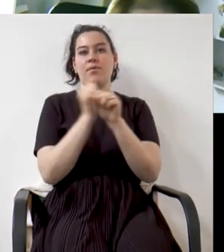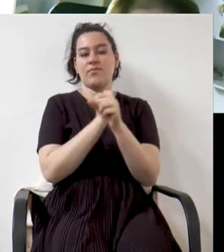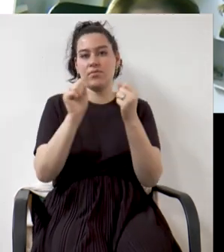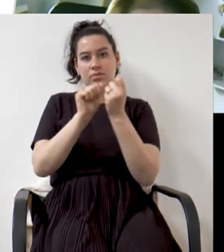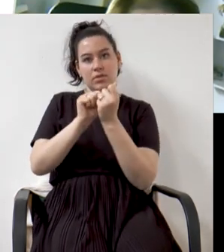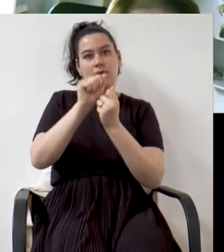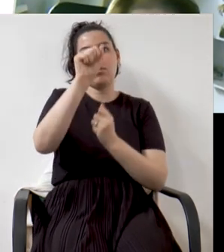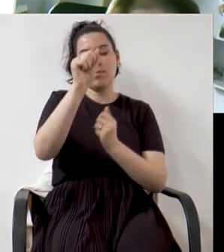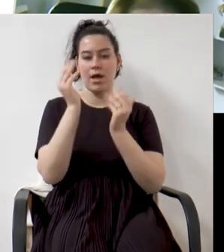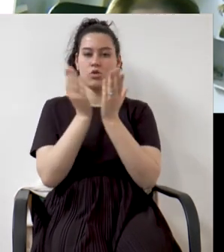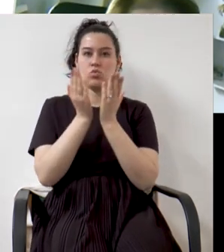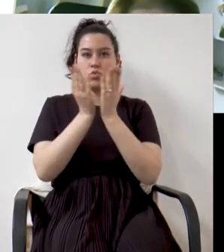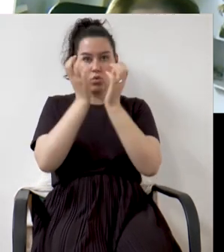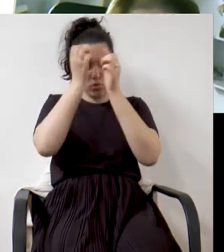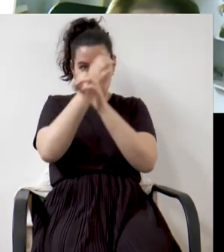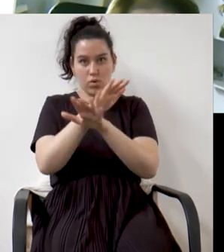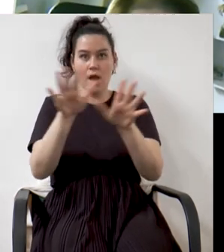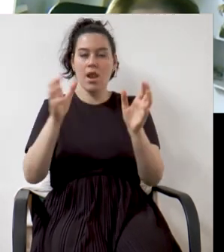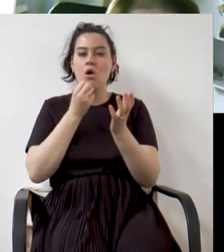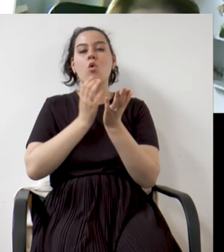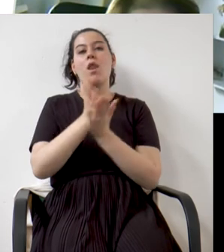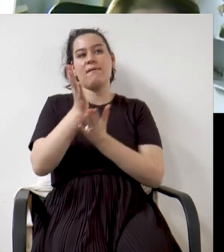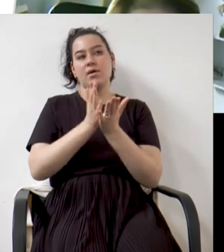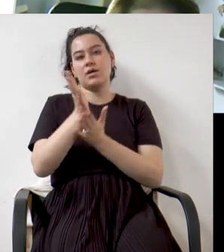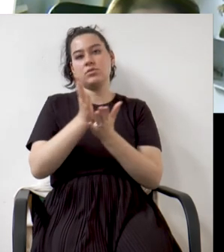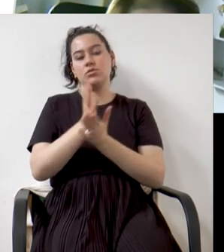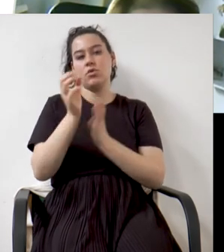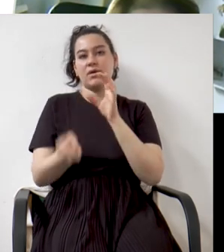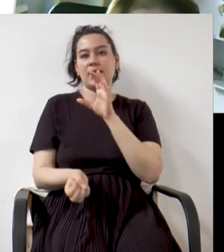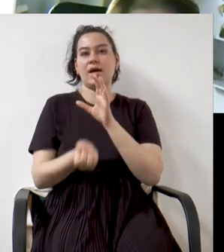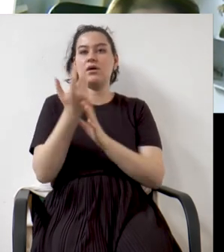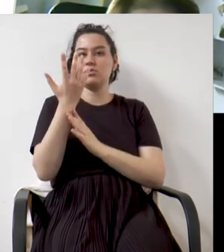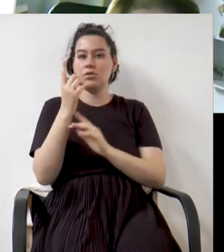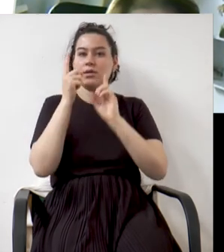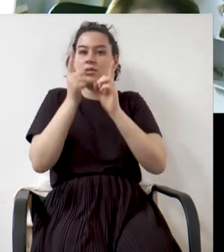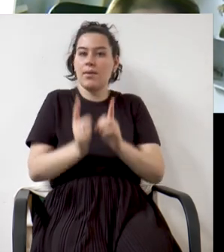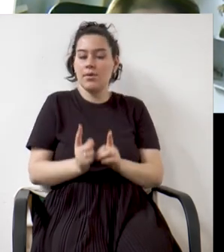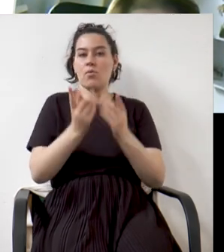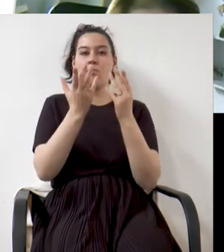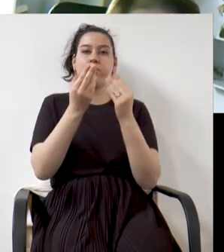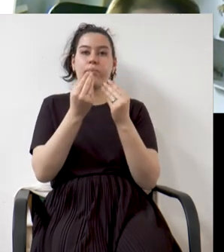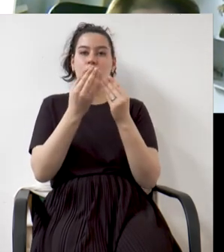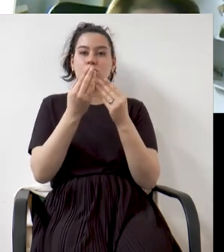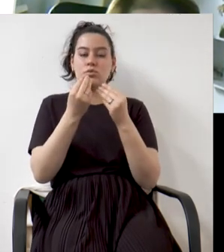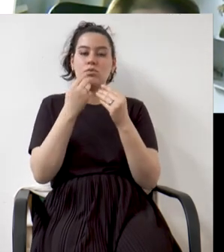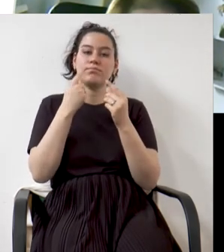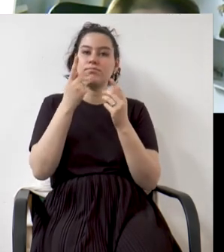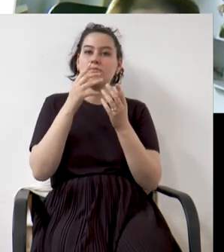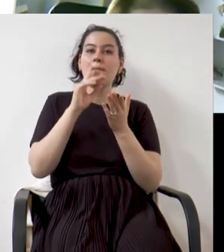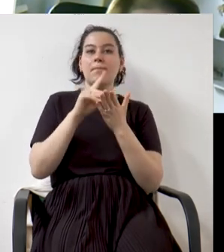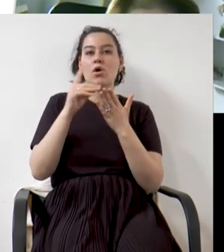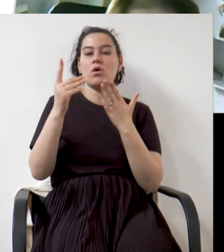con el núcleo de estudios rurales en un principio, se colaboró en la creación, y también se tuvieron varias unidades curriculares y